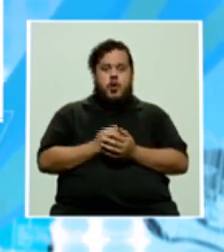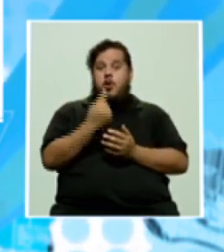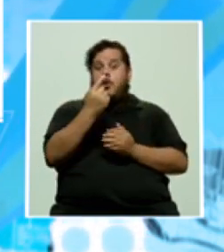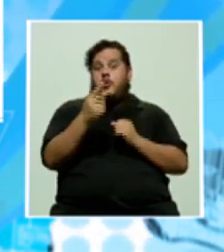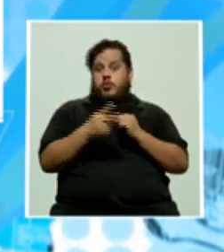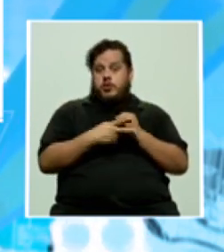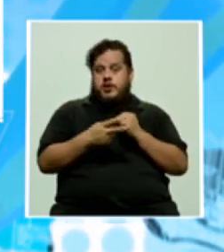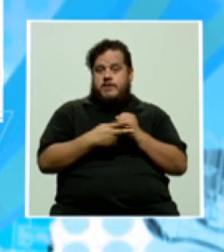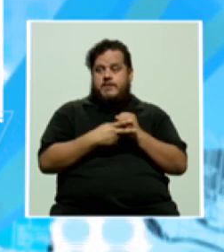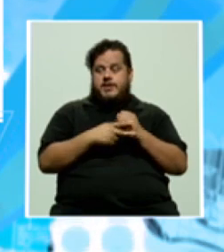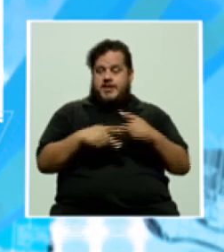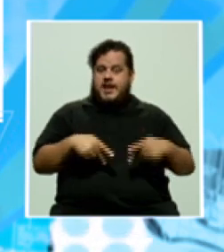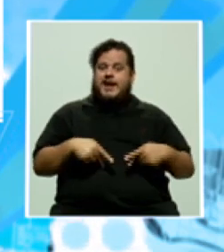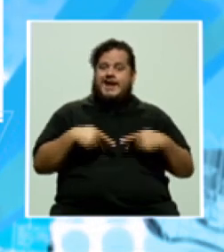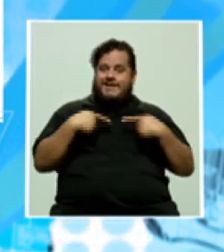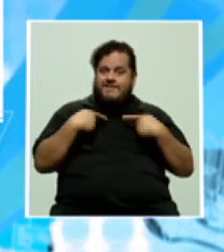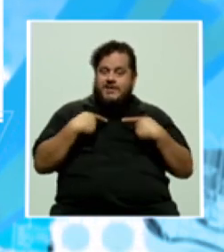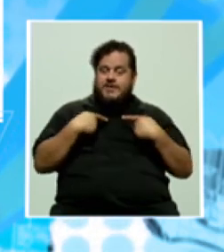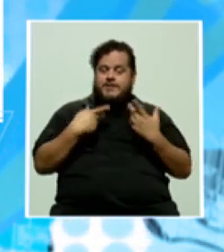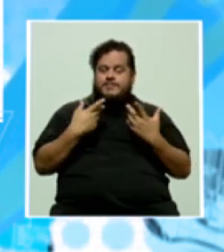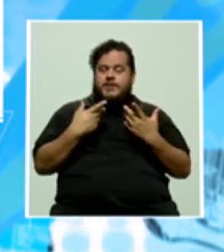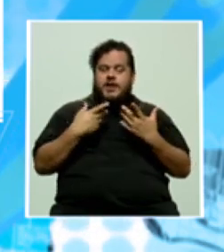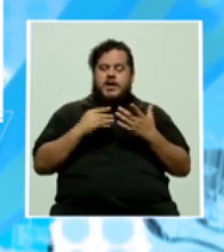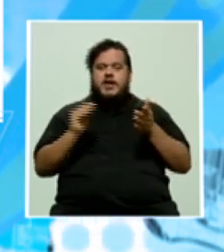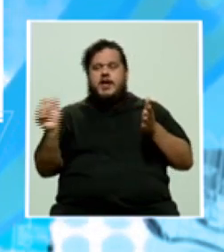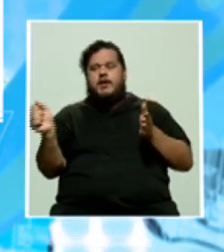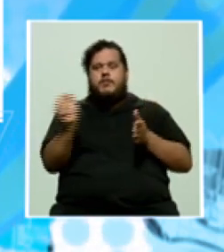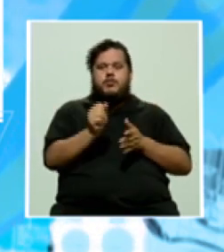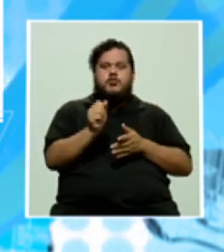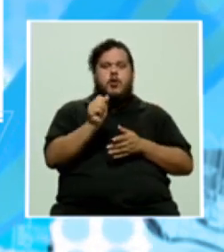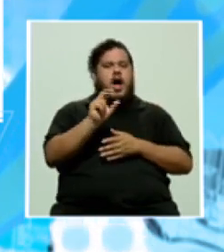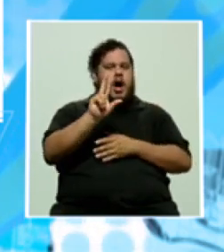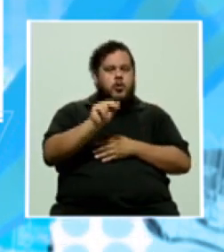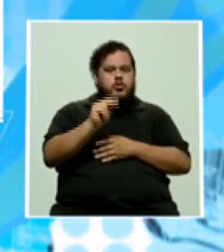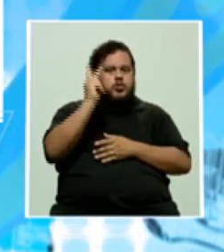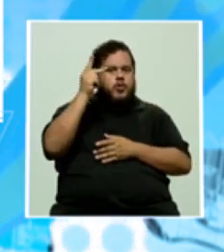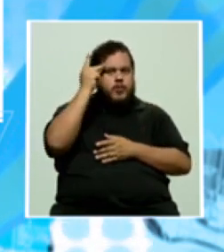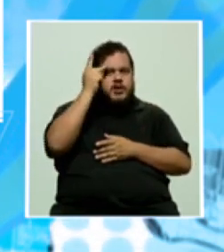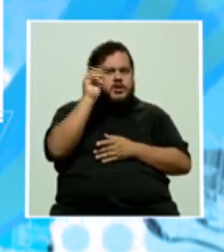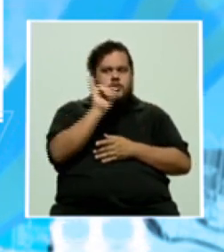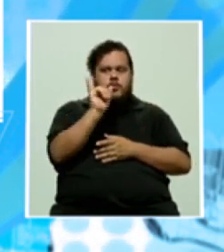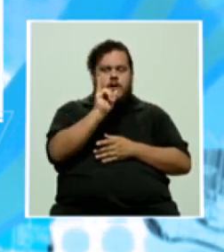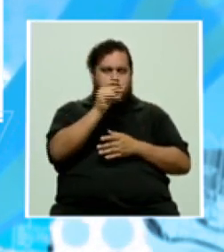vez en la vida puso a un no político como presidente